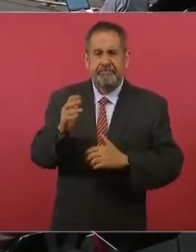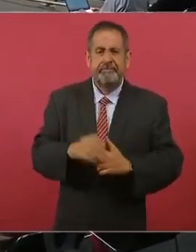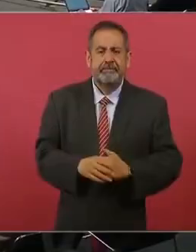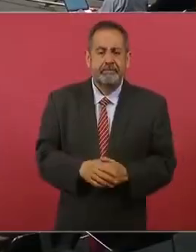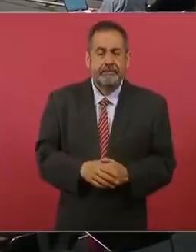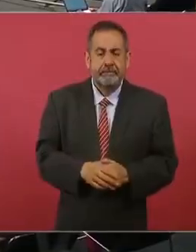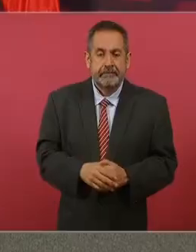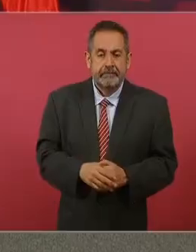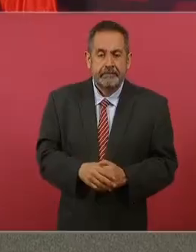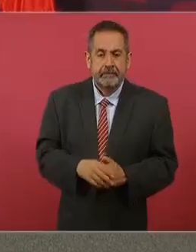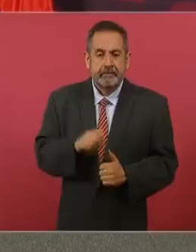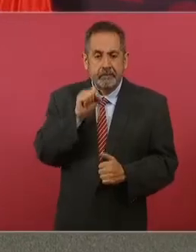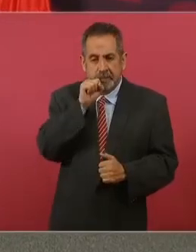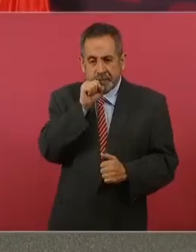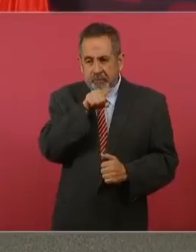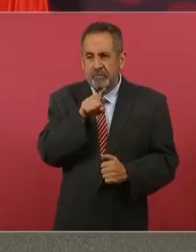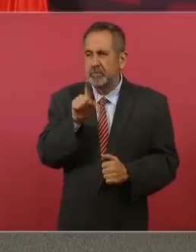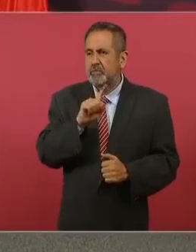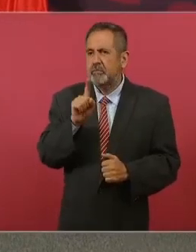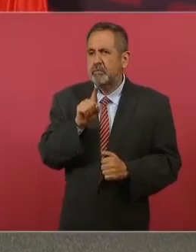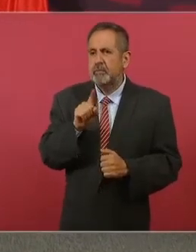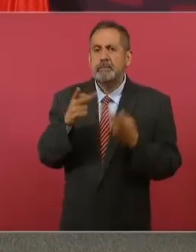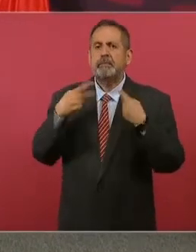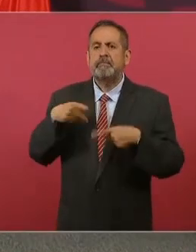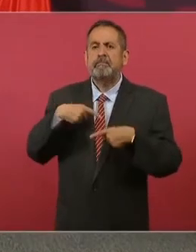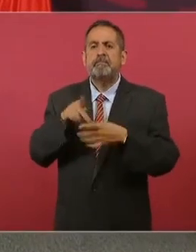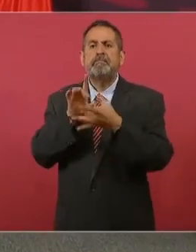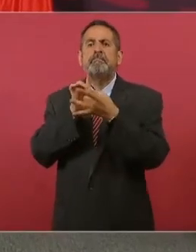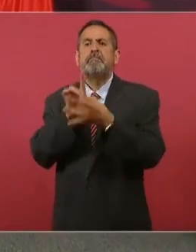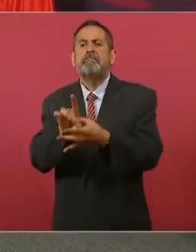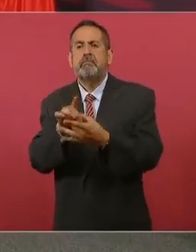No es una lealtad en lo personal.